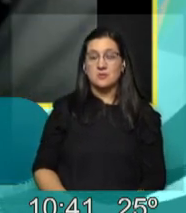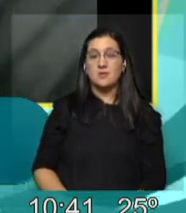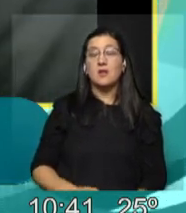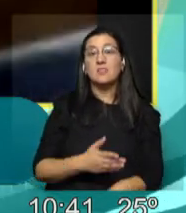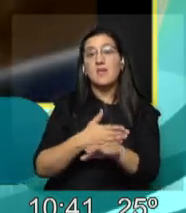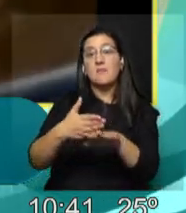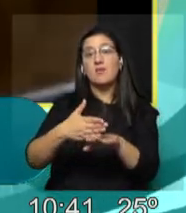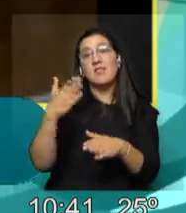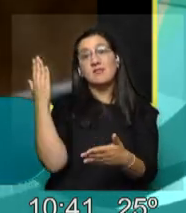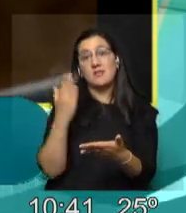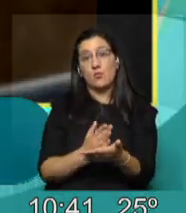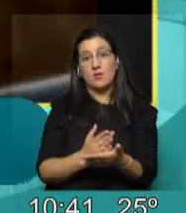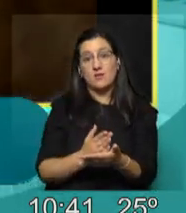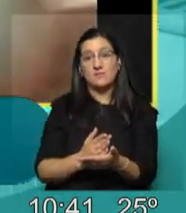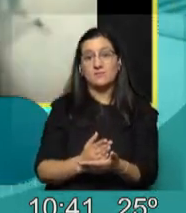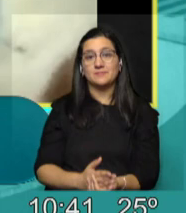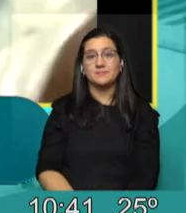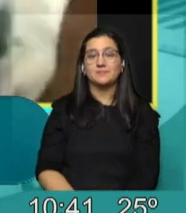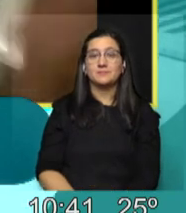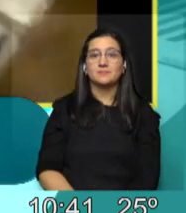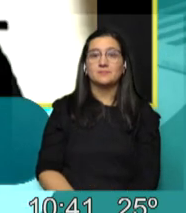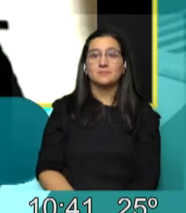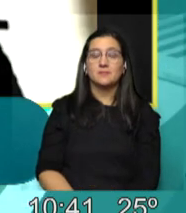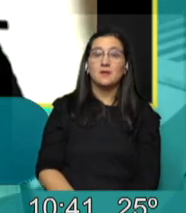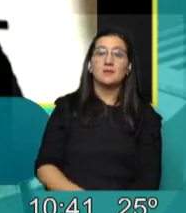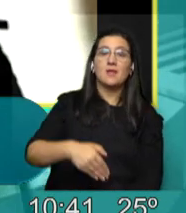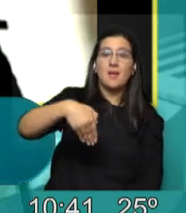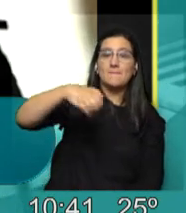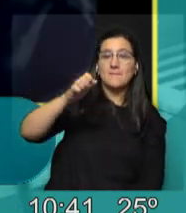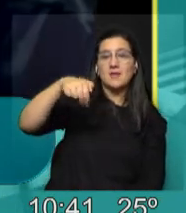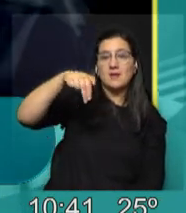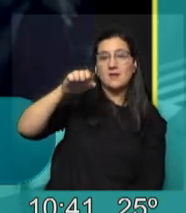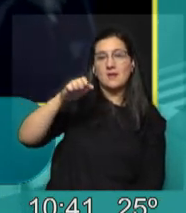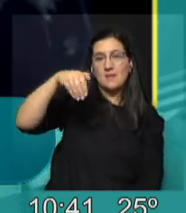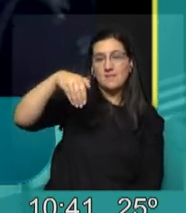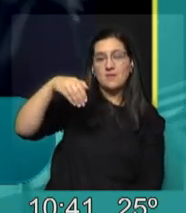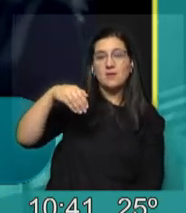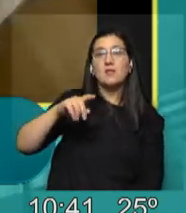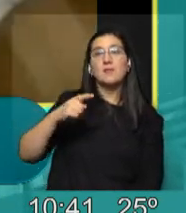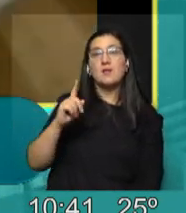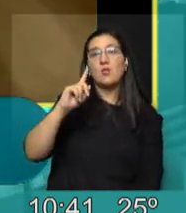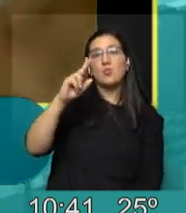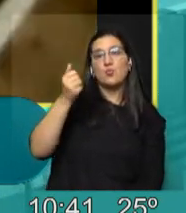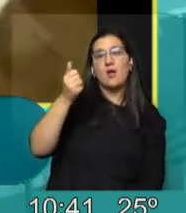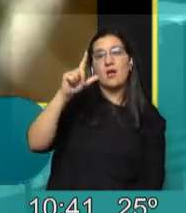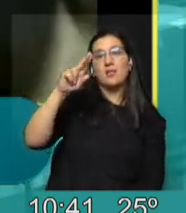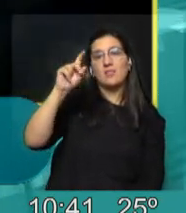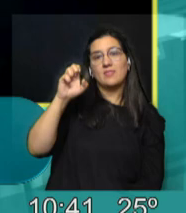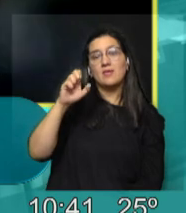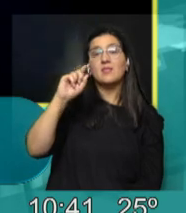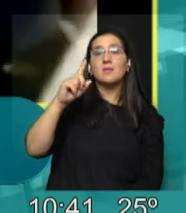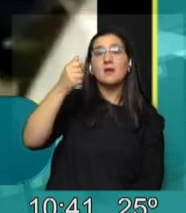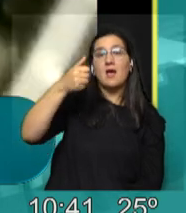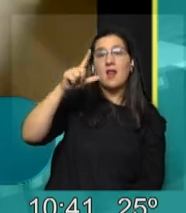postdictadura, naturalmente, por ahí está Menem, está Dualde, está Alfonsín, obviamente, está De la